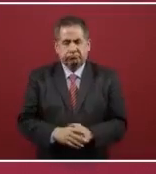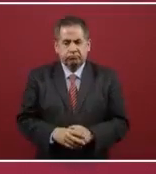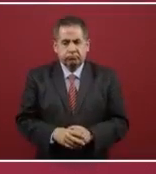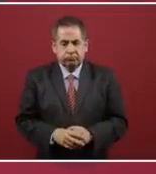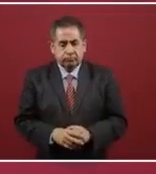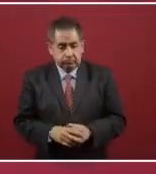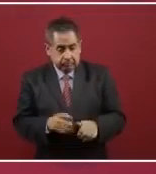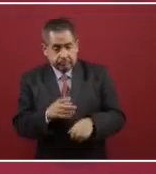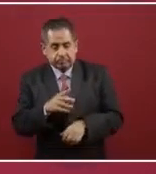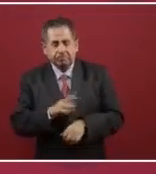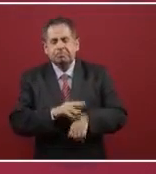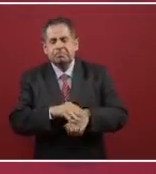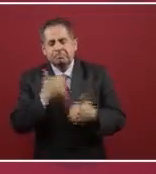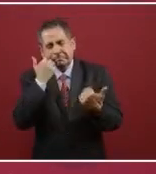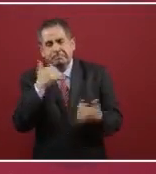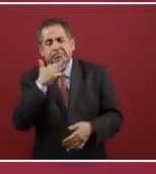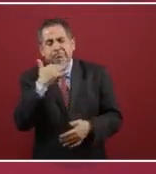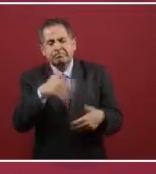No se tolera la corrupción.